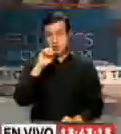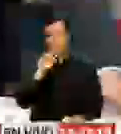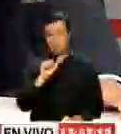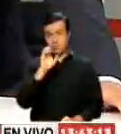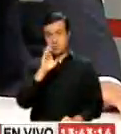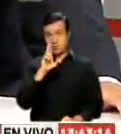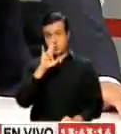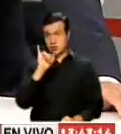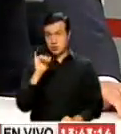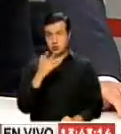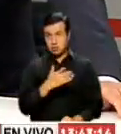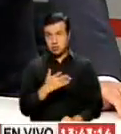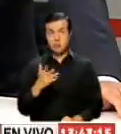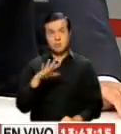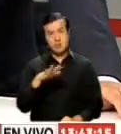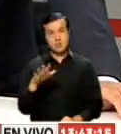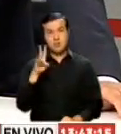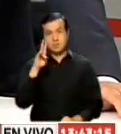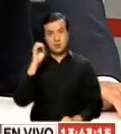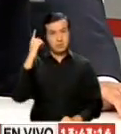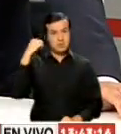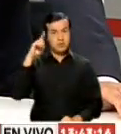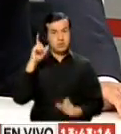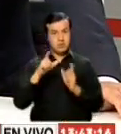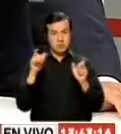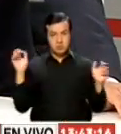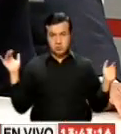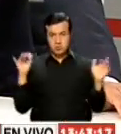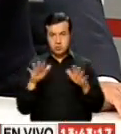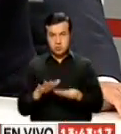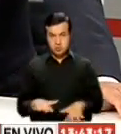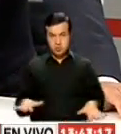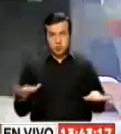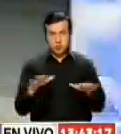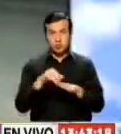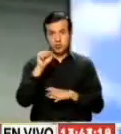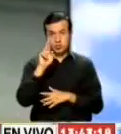las calles centrales. Alrededor de 20 millones de personas a lo largo del